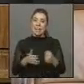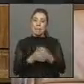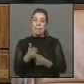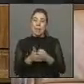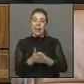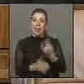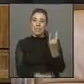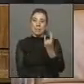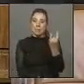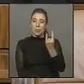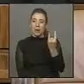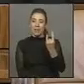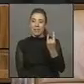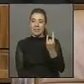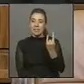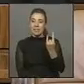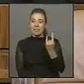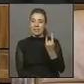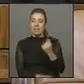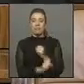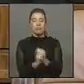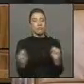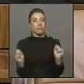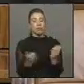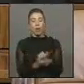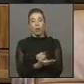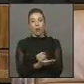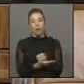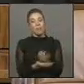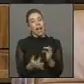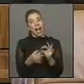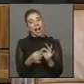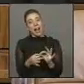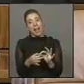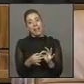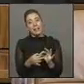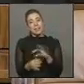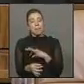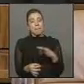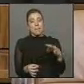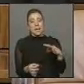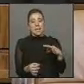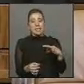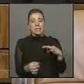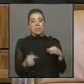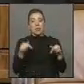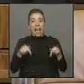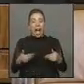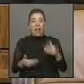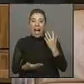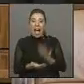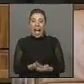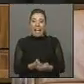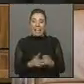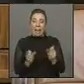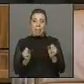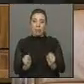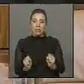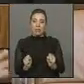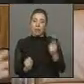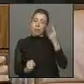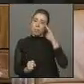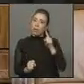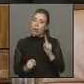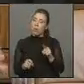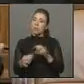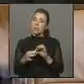universidad y no pudimos lograrlo y agradecer a aquello, Ministro, porque sí hoy día tenemos aquella posibilidad. Pero